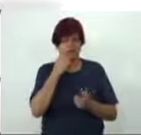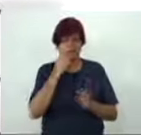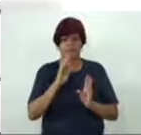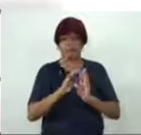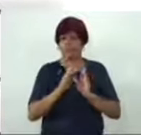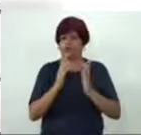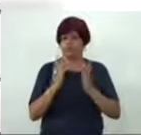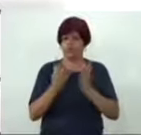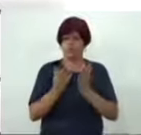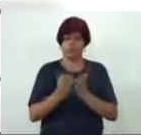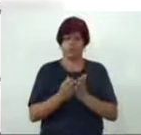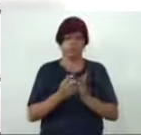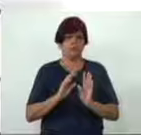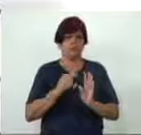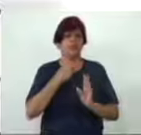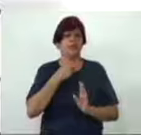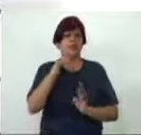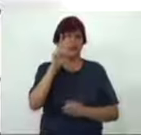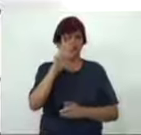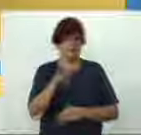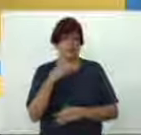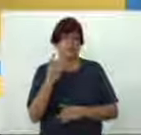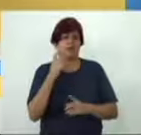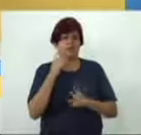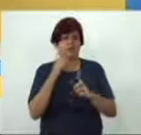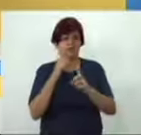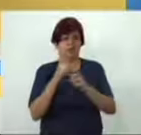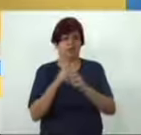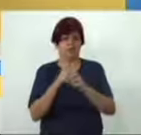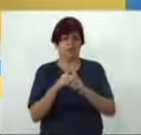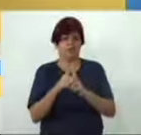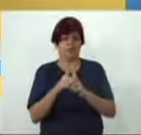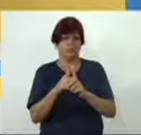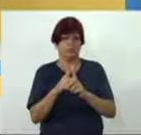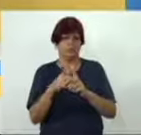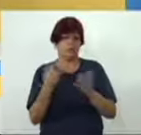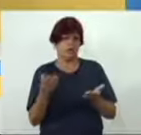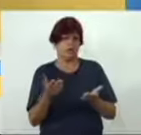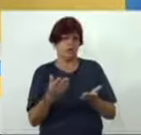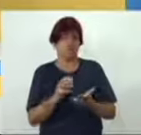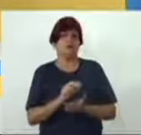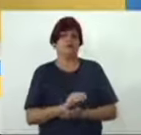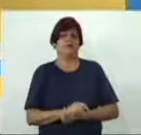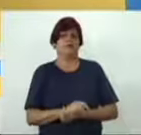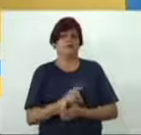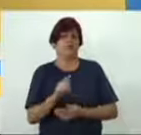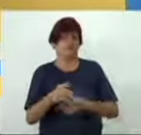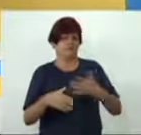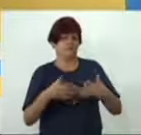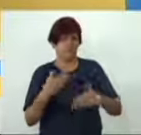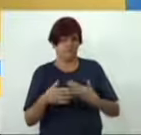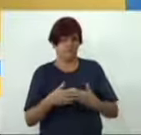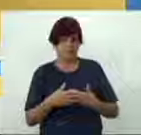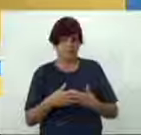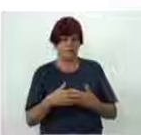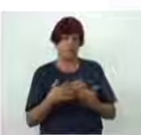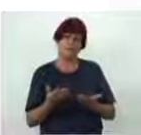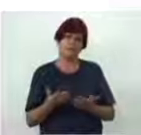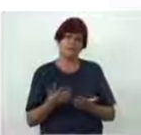de la actividad y la evaluación. El objetivo que yo propuse para esta actividad